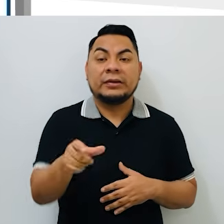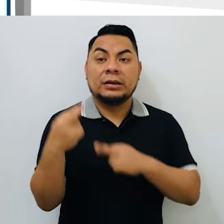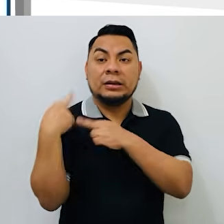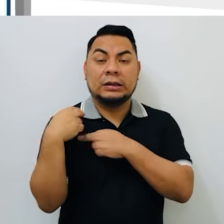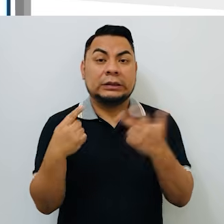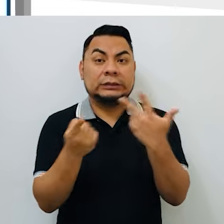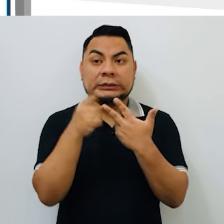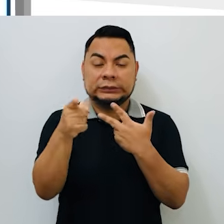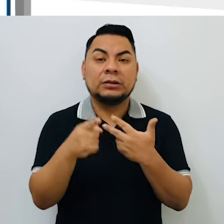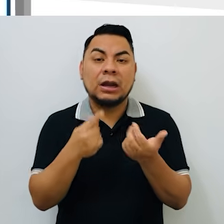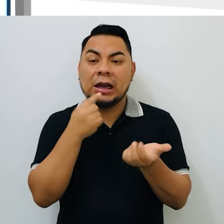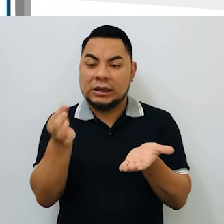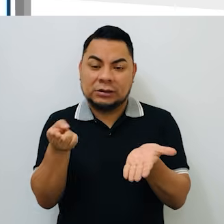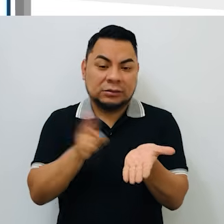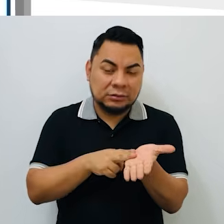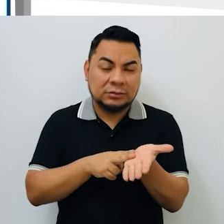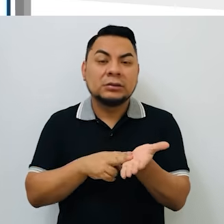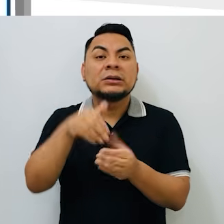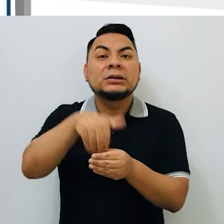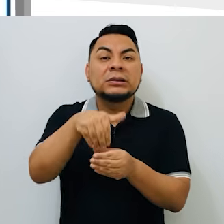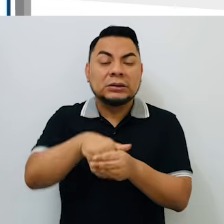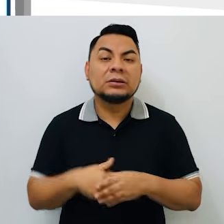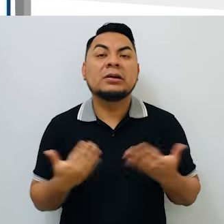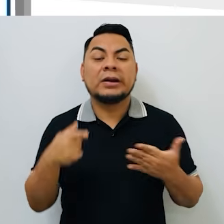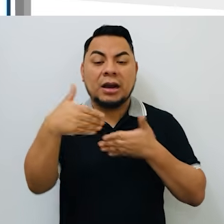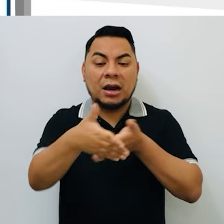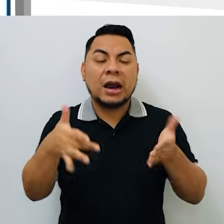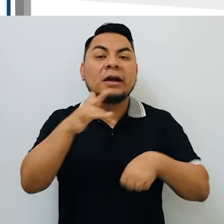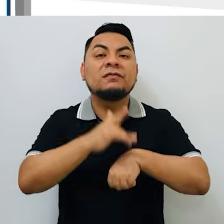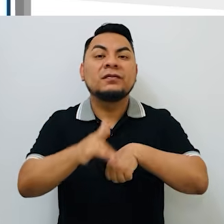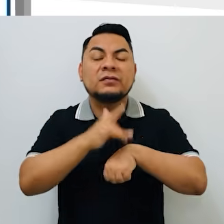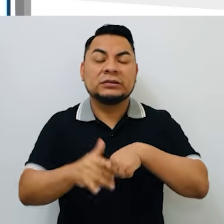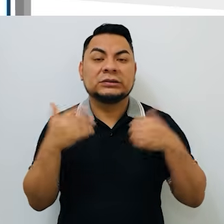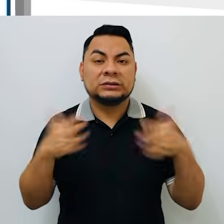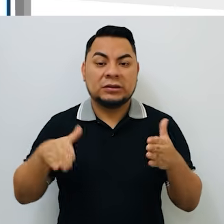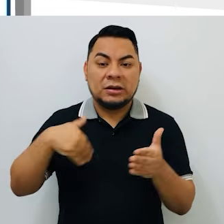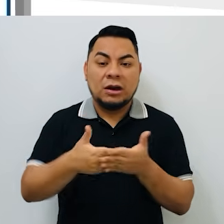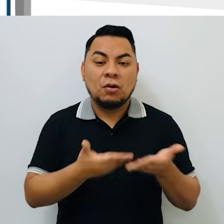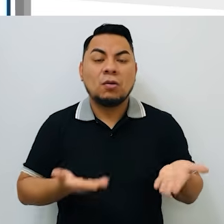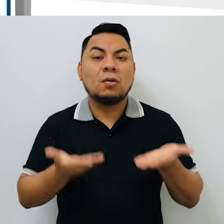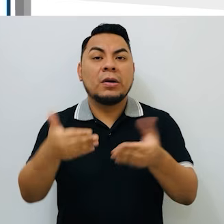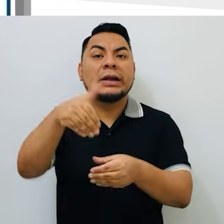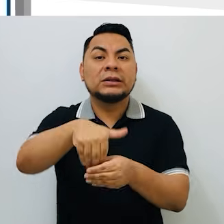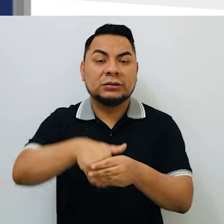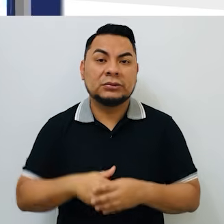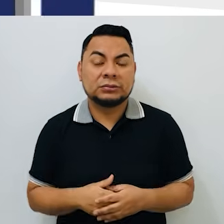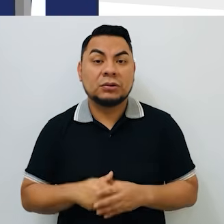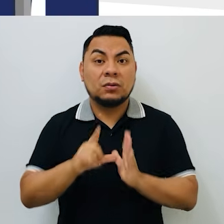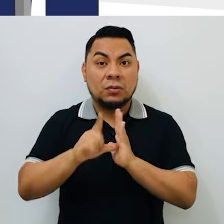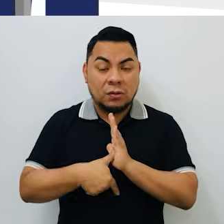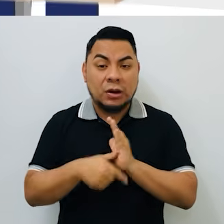La o el tercer miembro pega la etiqueta restos electorales en la caja vacía en la que llegó el material